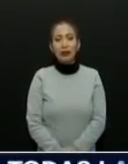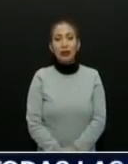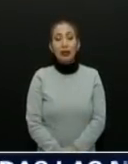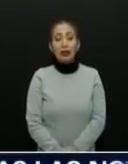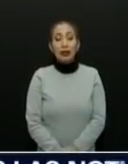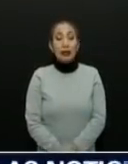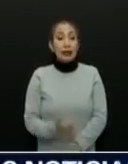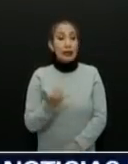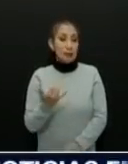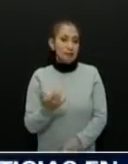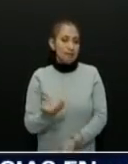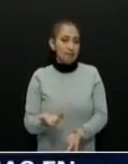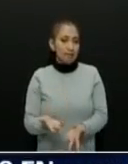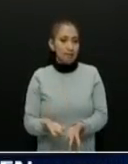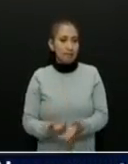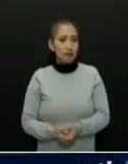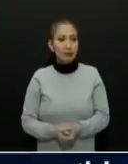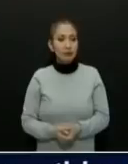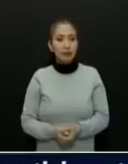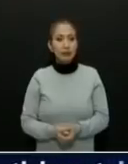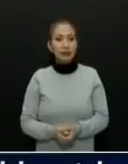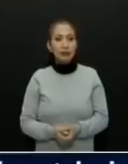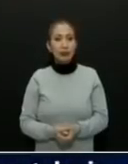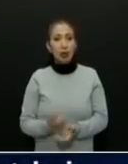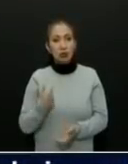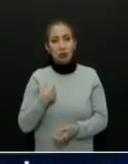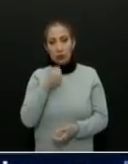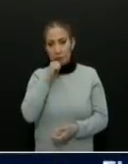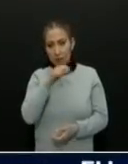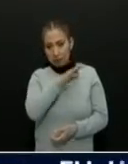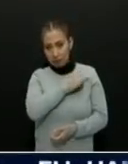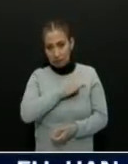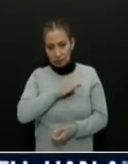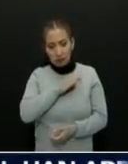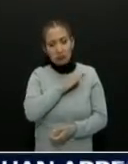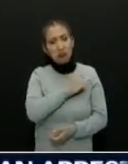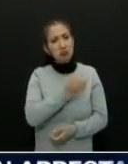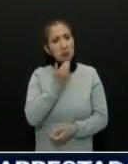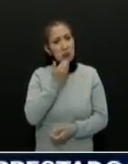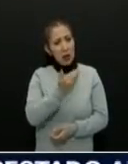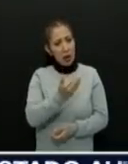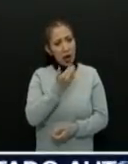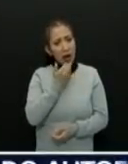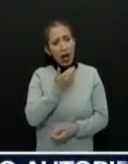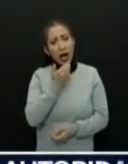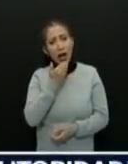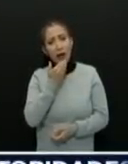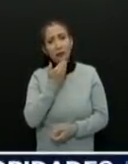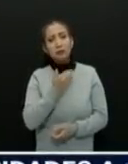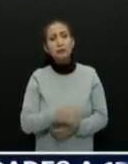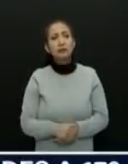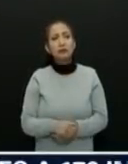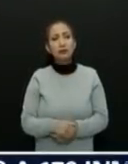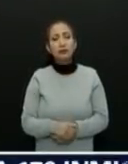Y desde luego celebro que que he otorgado